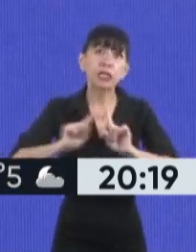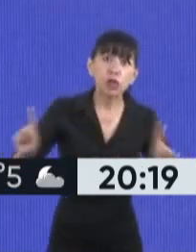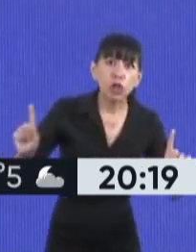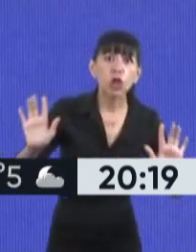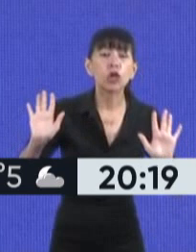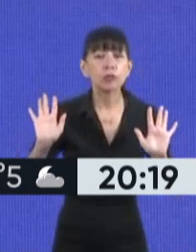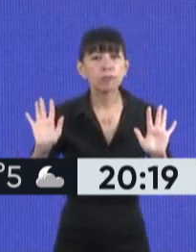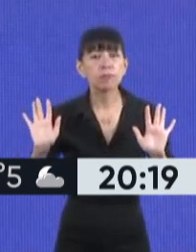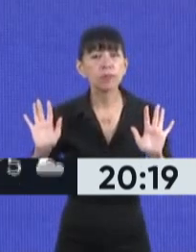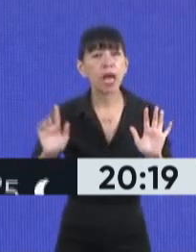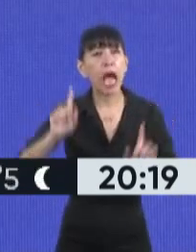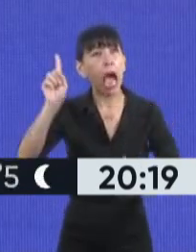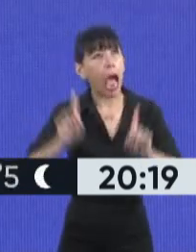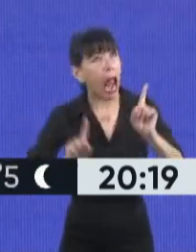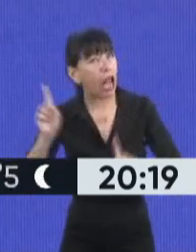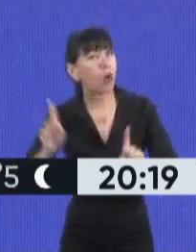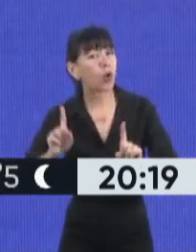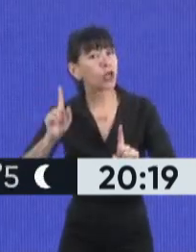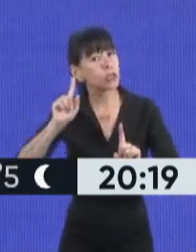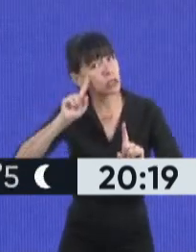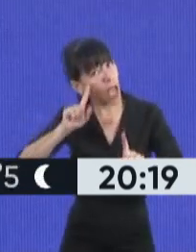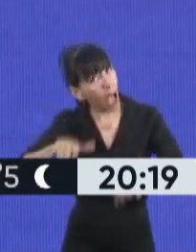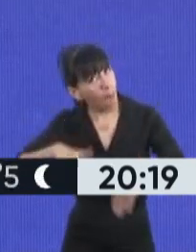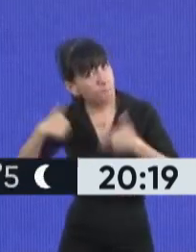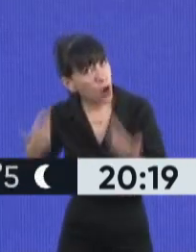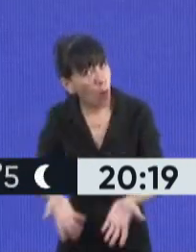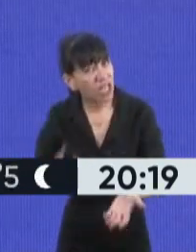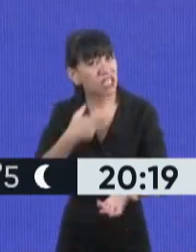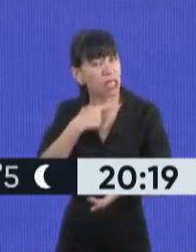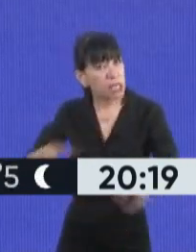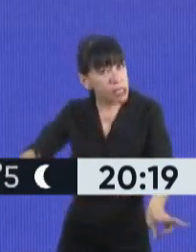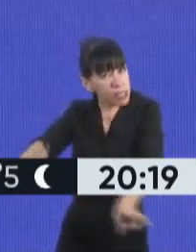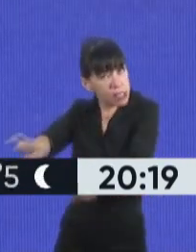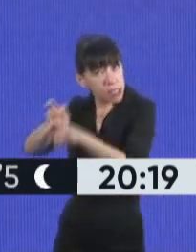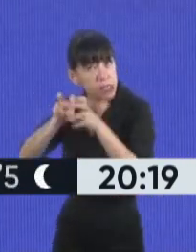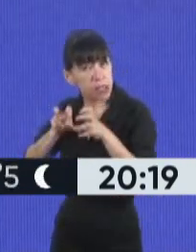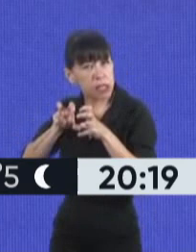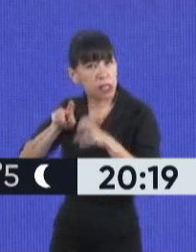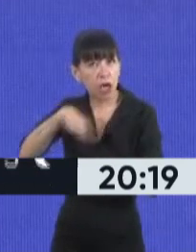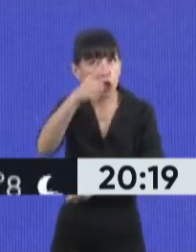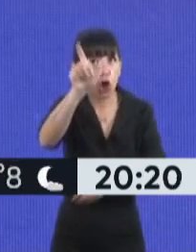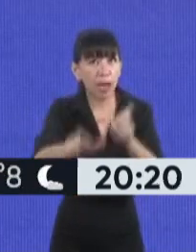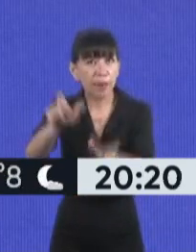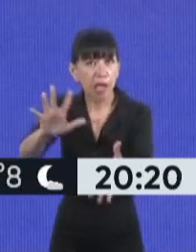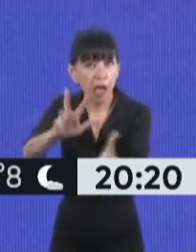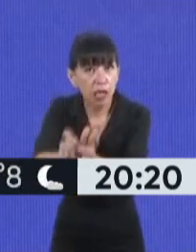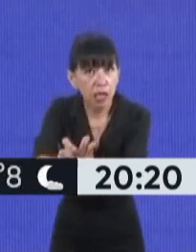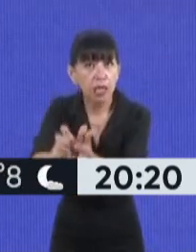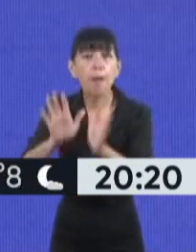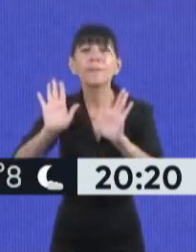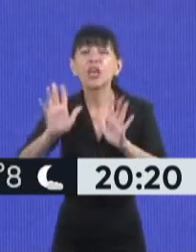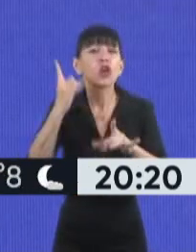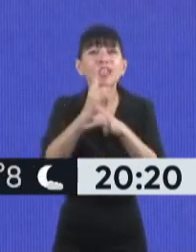Habrá una parte de abusos, de algunos que quieren ganar mucho a costa de otros. Pero la democracia siempre es el